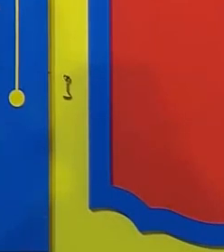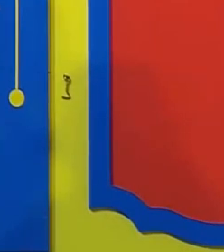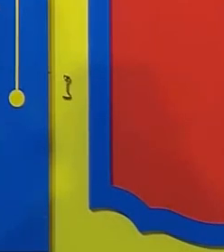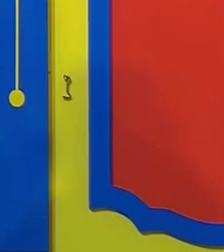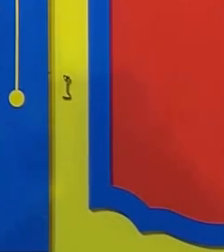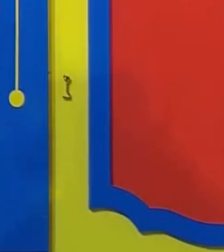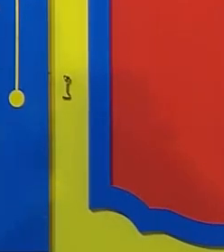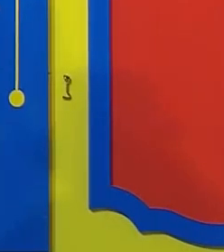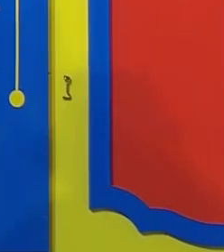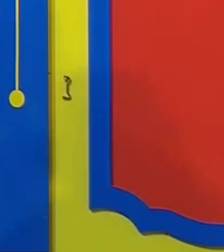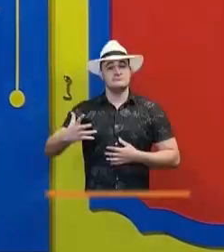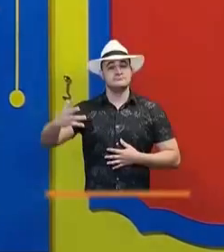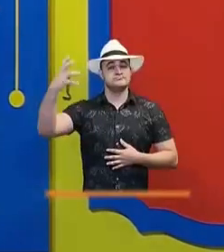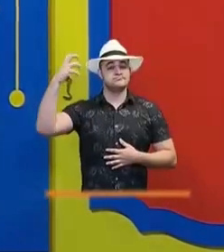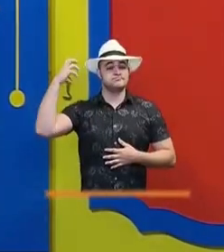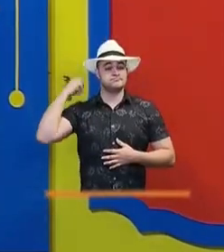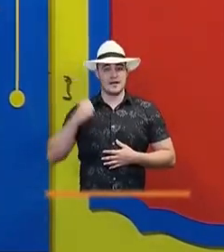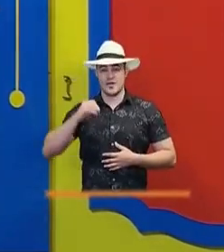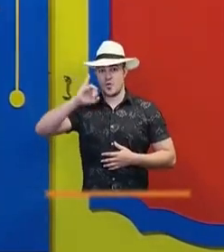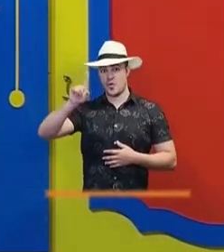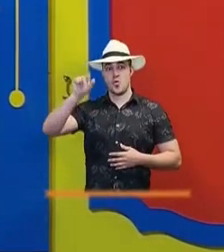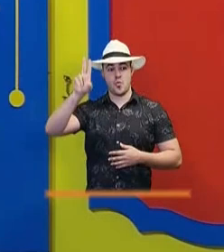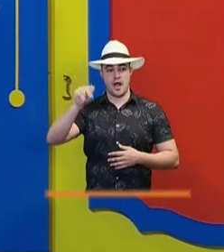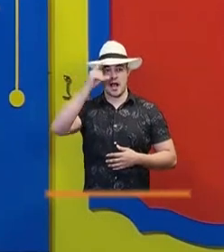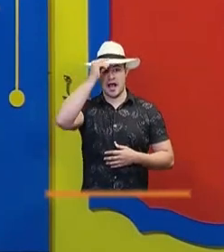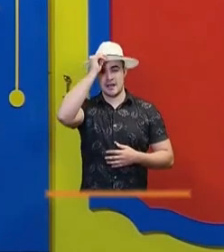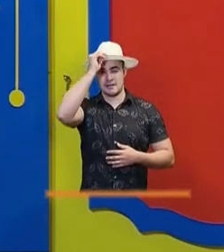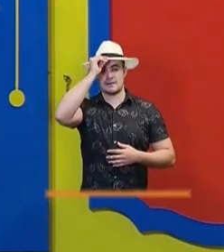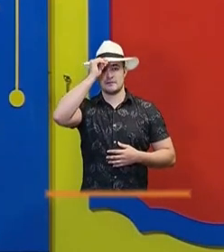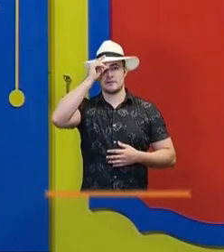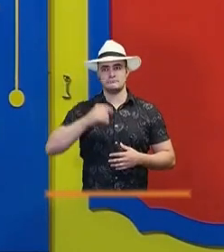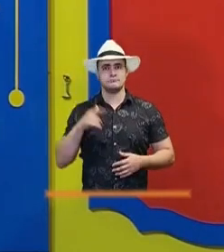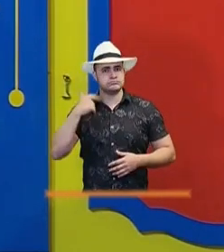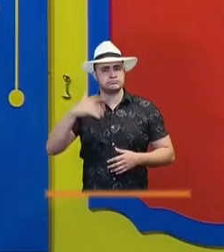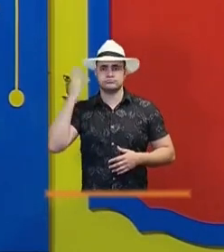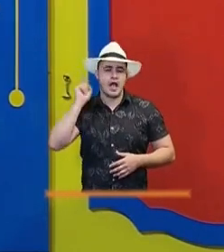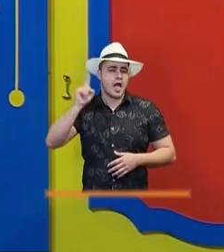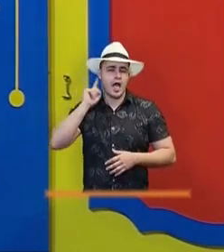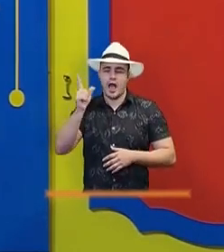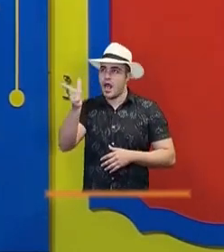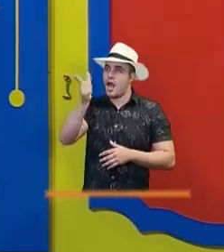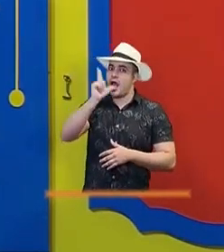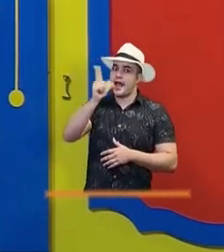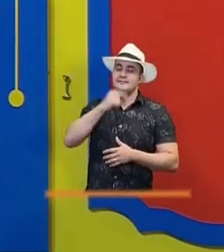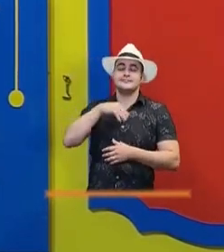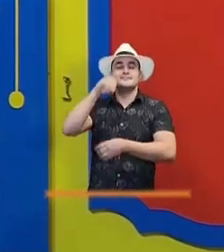Cuando al viejo Juan Romero, que fue muy aguardientero, lo cremaron en pijama, duró 3 días en